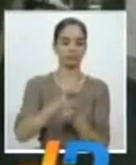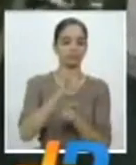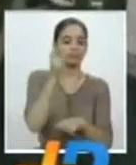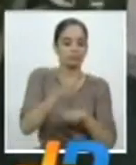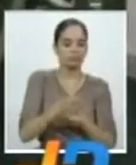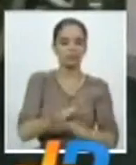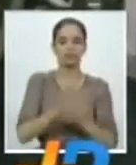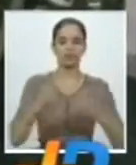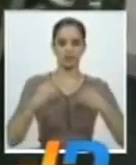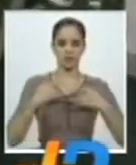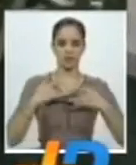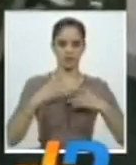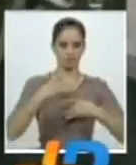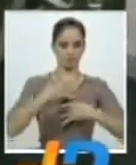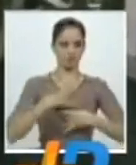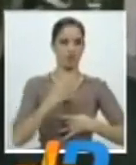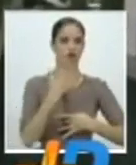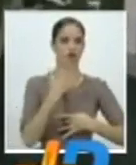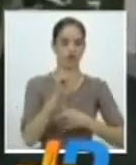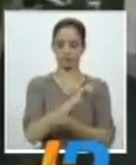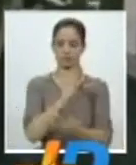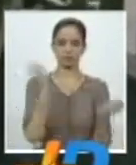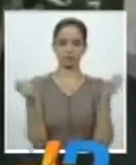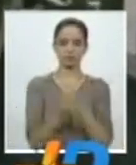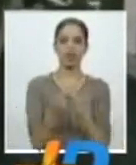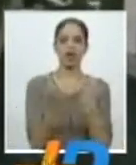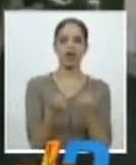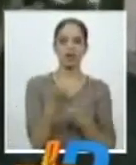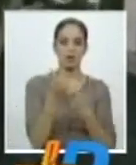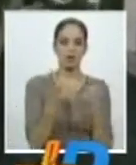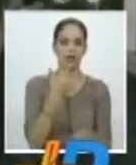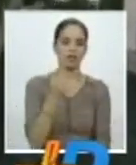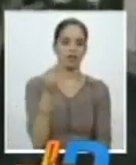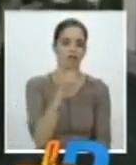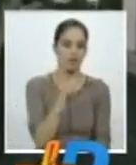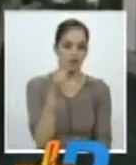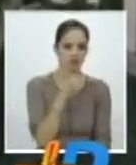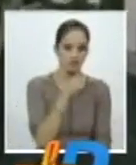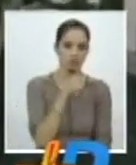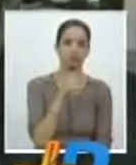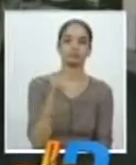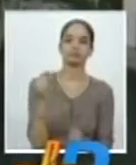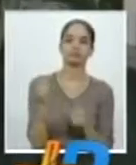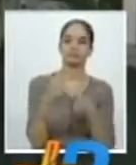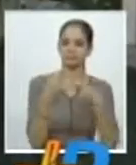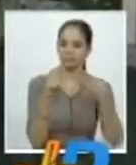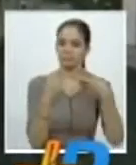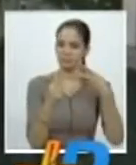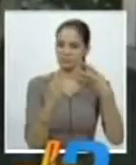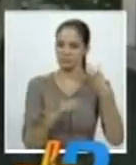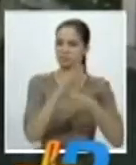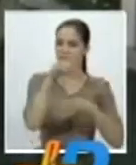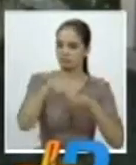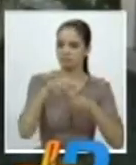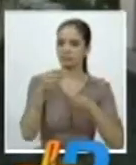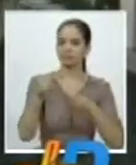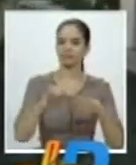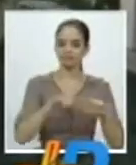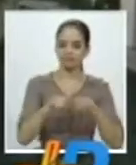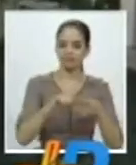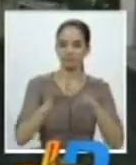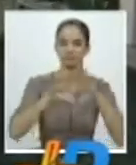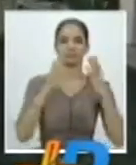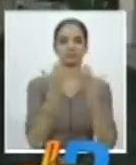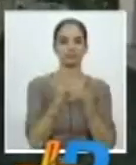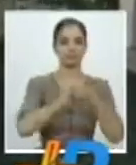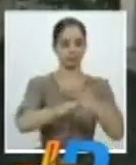viernes en Fortaleza ante Brasil en cuartos de final estaremos con la camiseta roja. Cábalas y cosas del campeonato del mundo. Con la